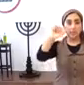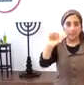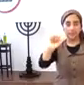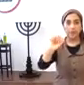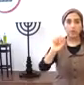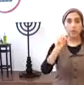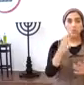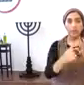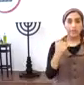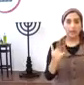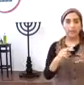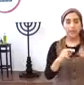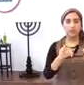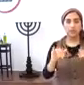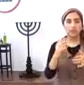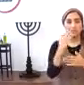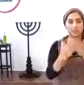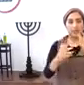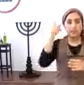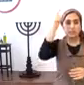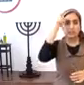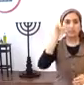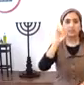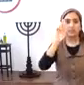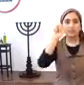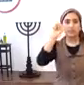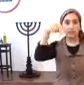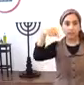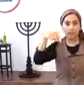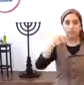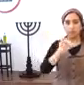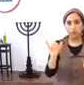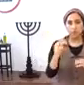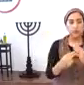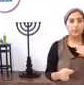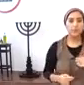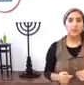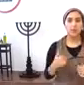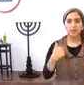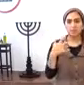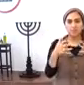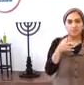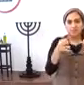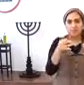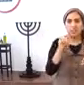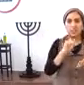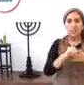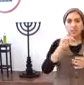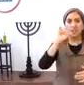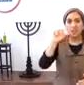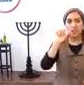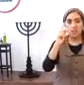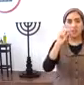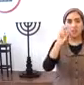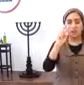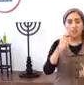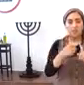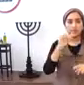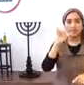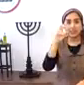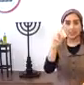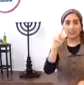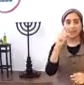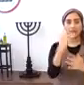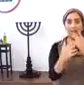Lo que ahora es Turquía, parte de Turquía, Irak, también. Ya les ministré que Jacob viene de Yad,